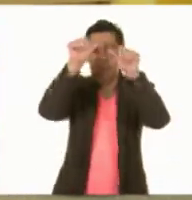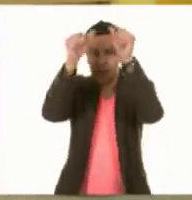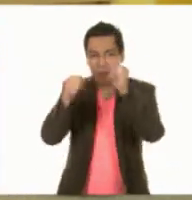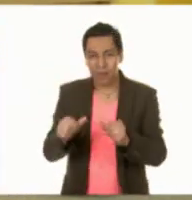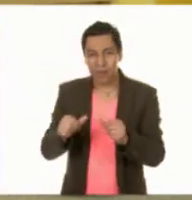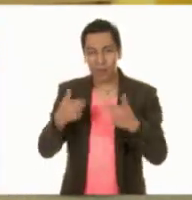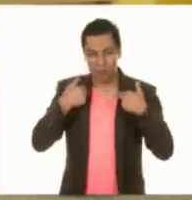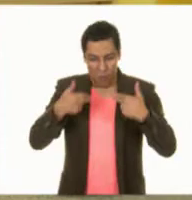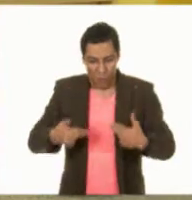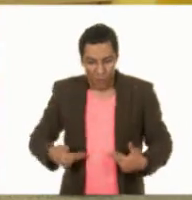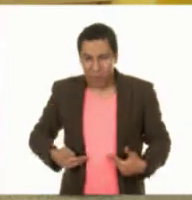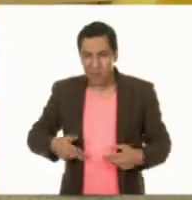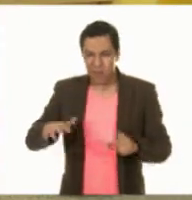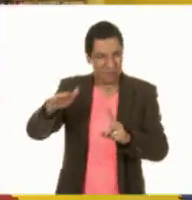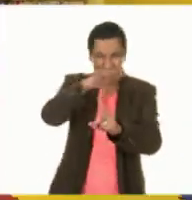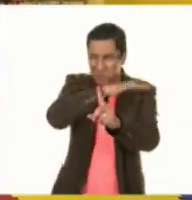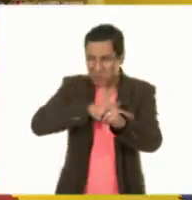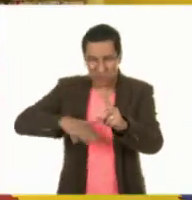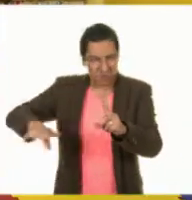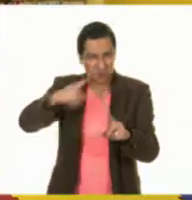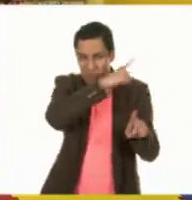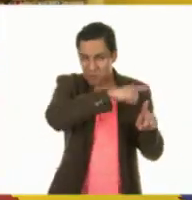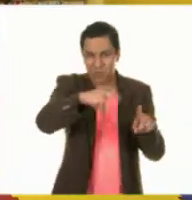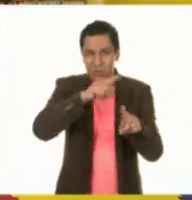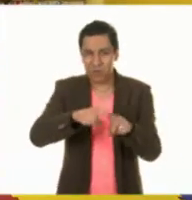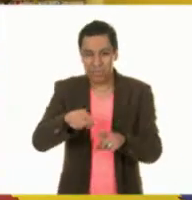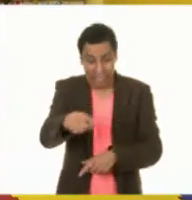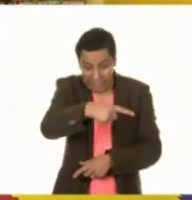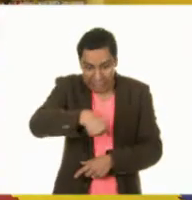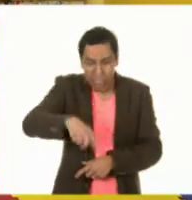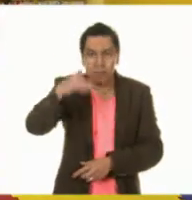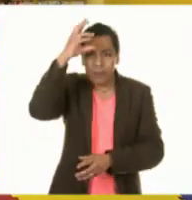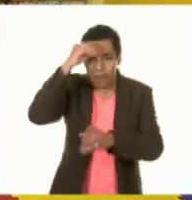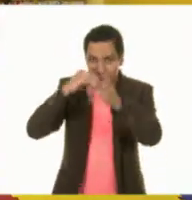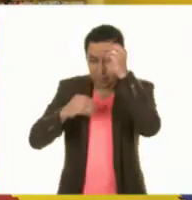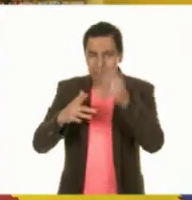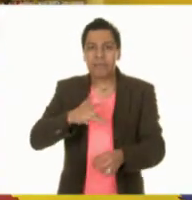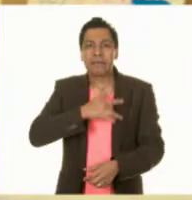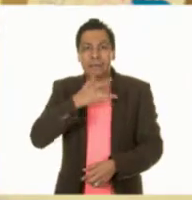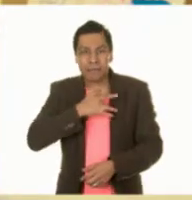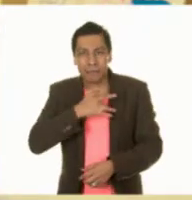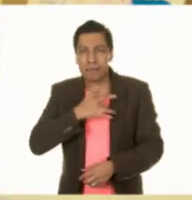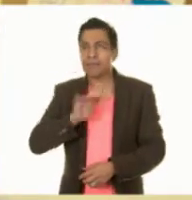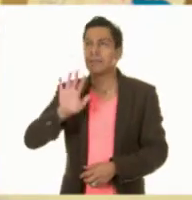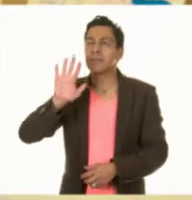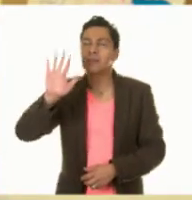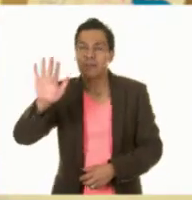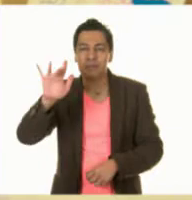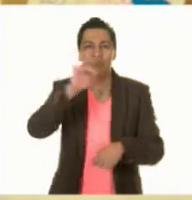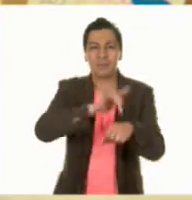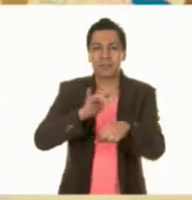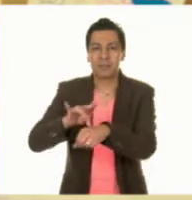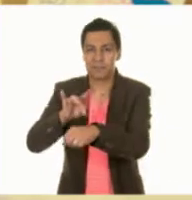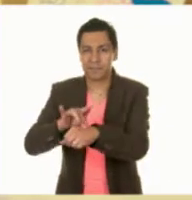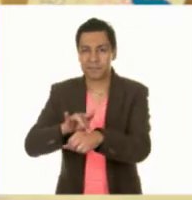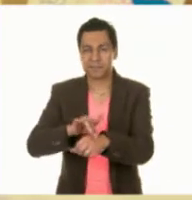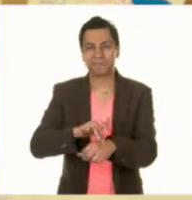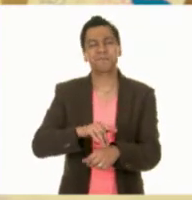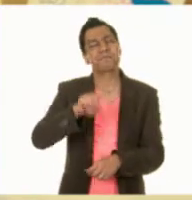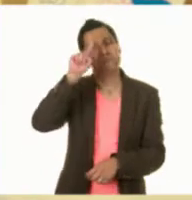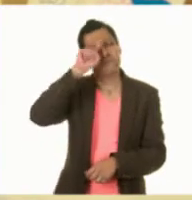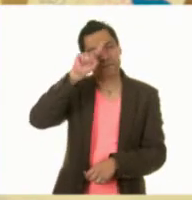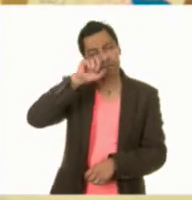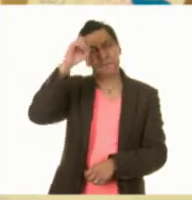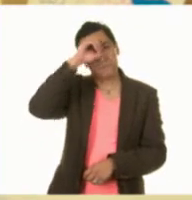humano y el mundo en general. Lo que dices suena muy poético. También considero bueno fomentar en las niñas